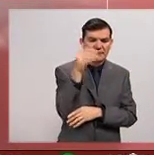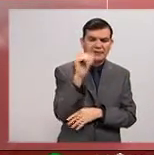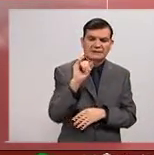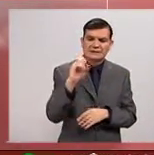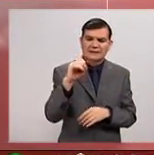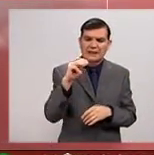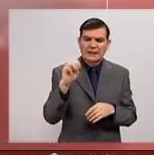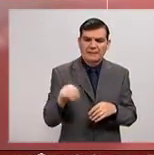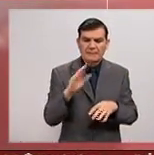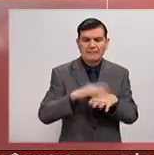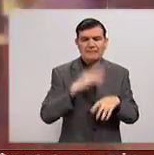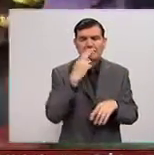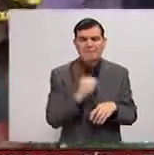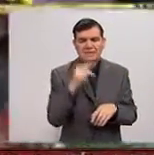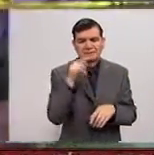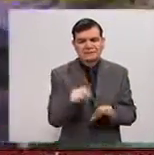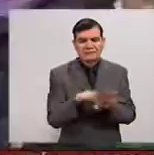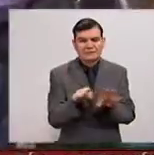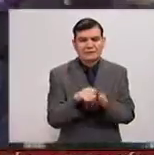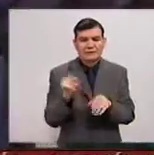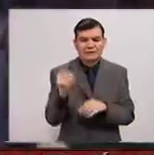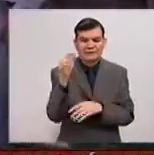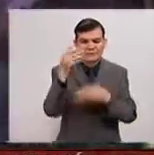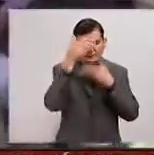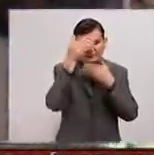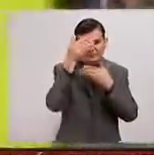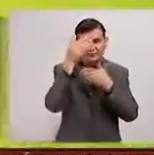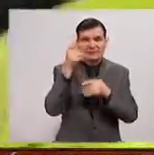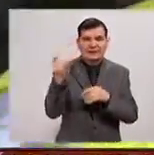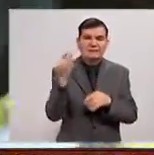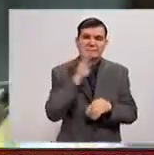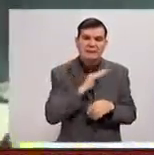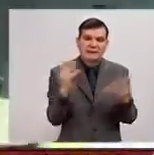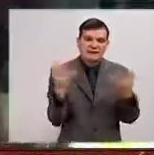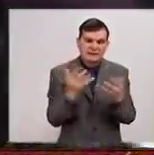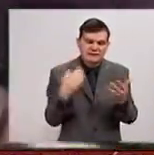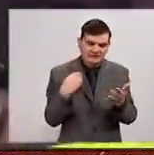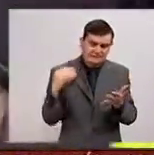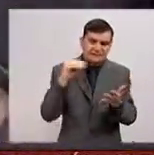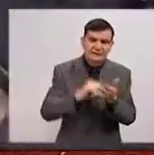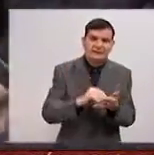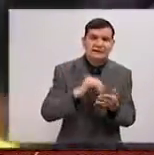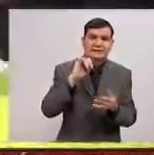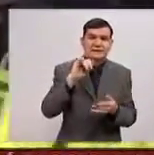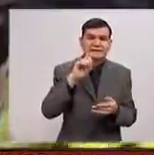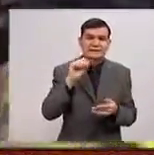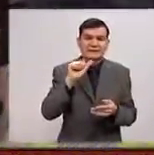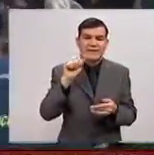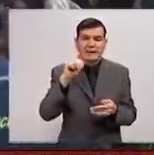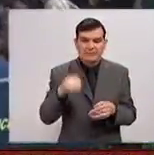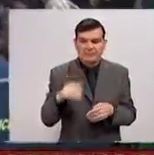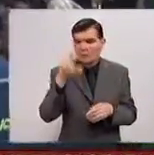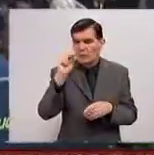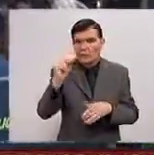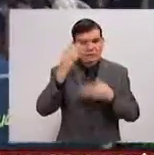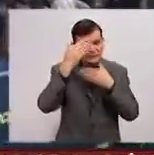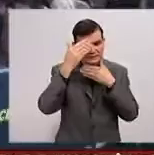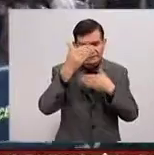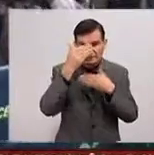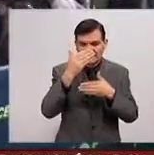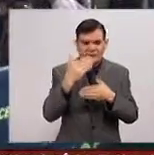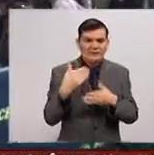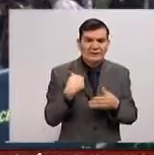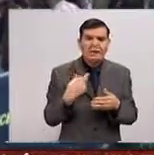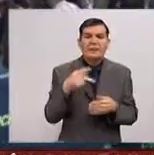Islam mal utilizada por todos los grupos terroristas. Hay que recalcar, el Islam no significa terrorismo,